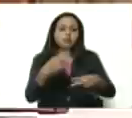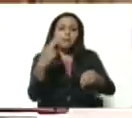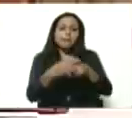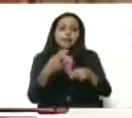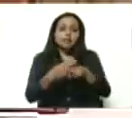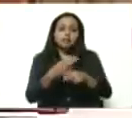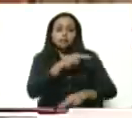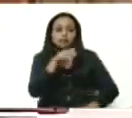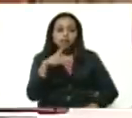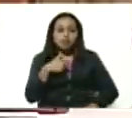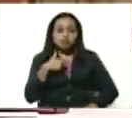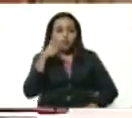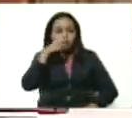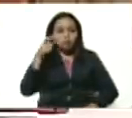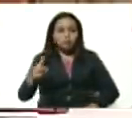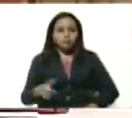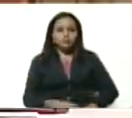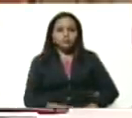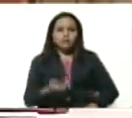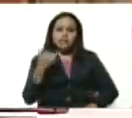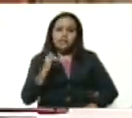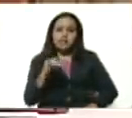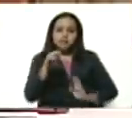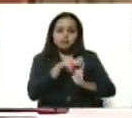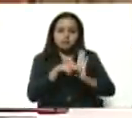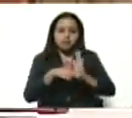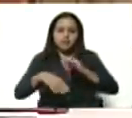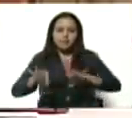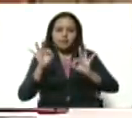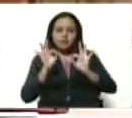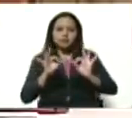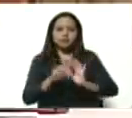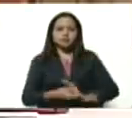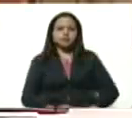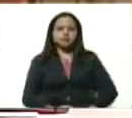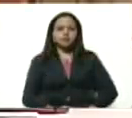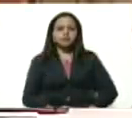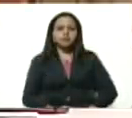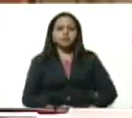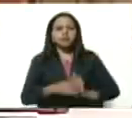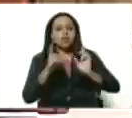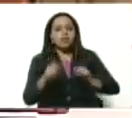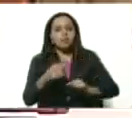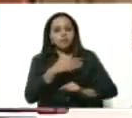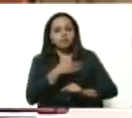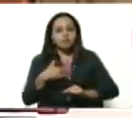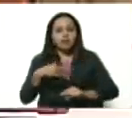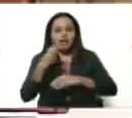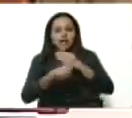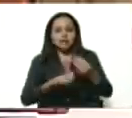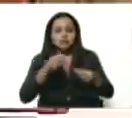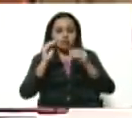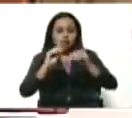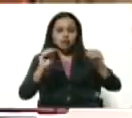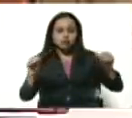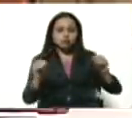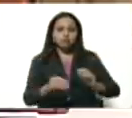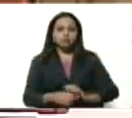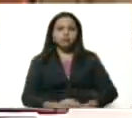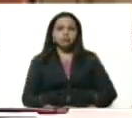nuestra población y por eso se han tomado estas medidas extraordinarias también queríamos hacer un buen anuncio